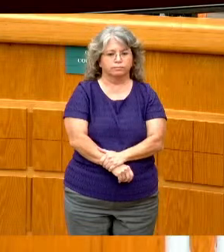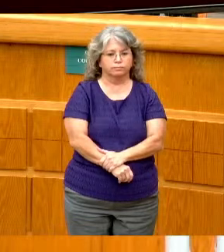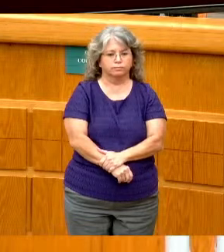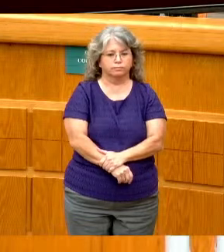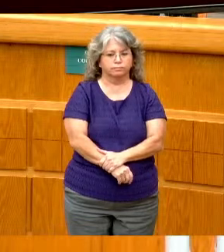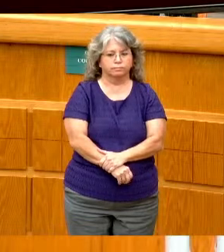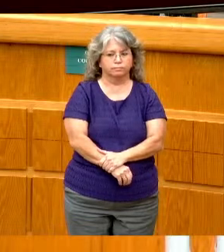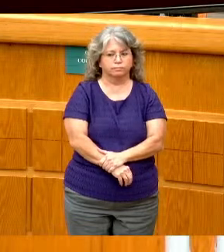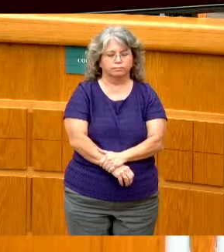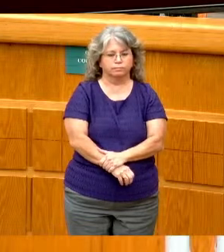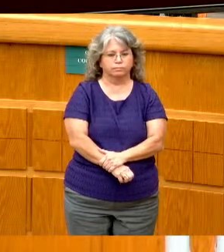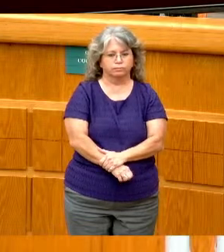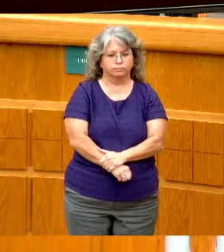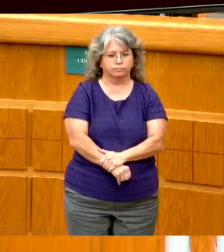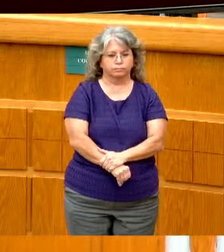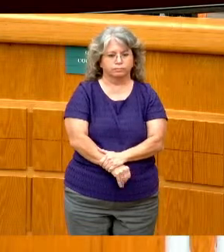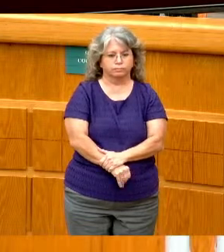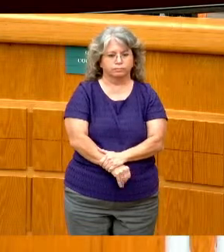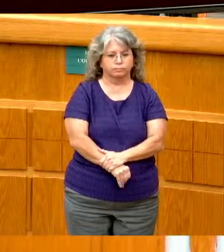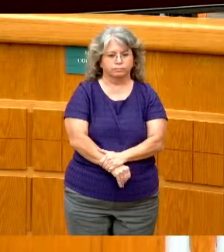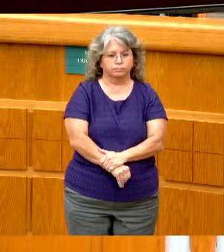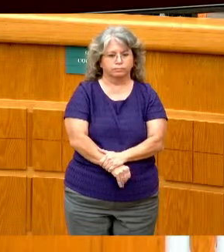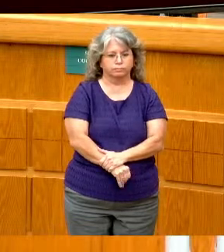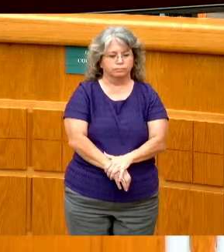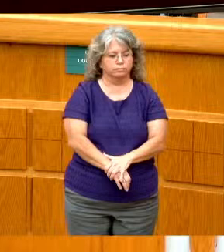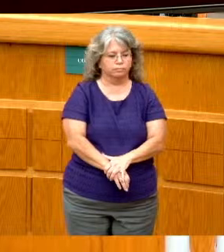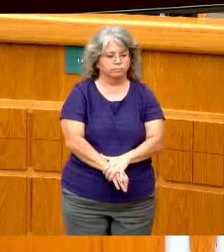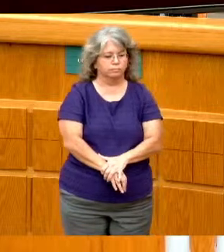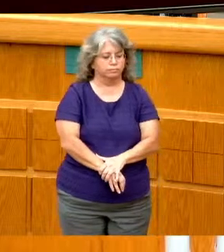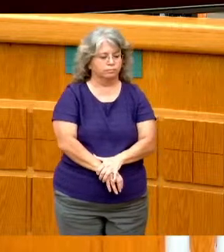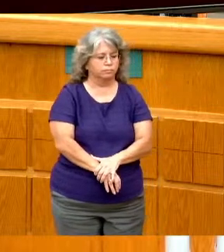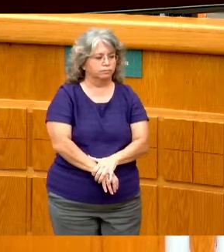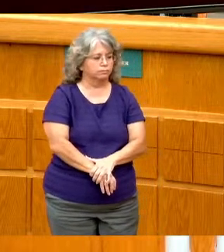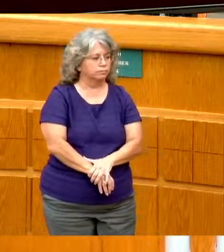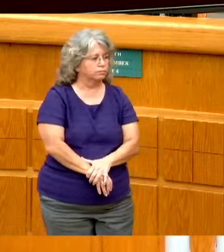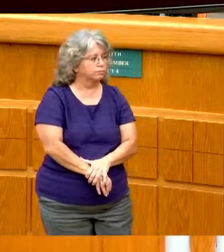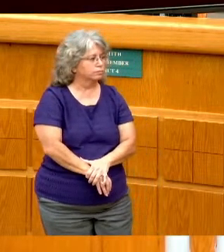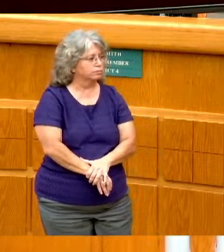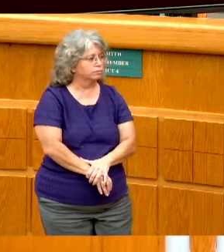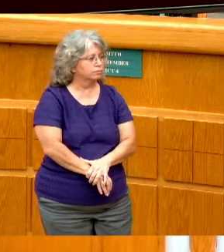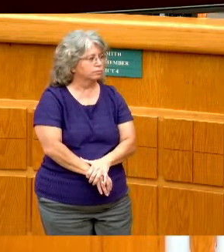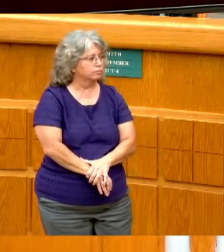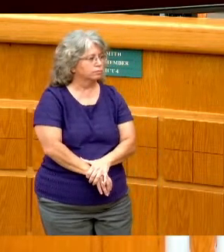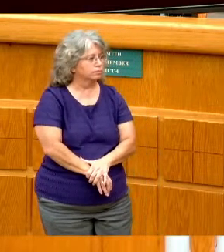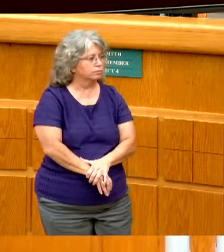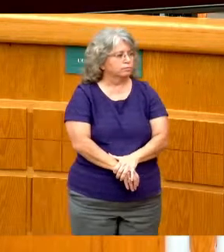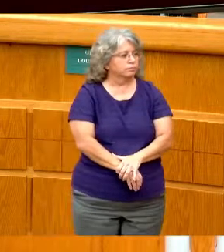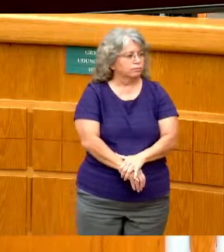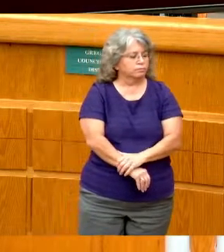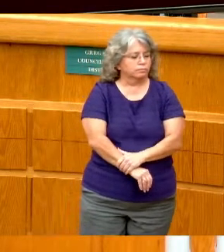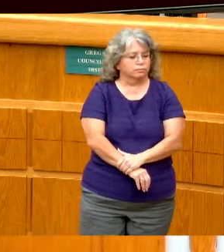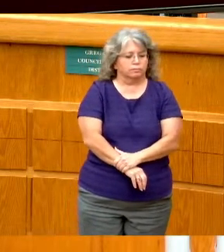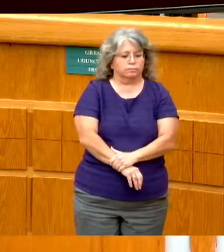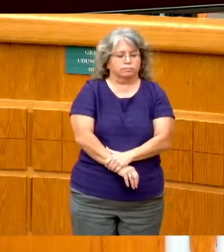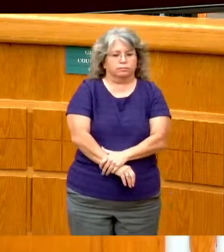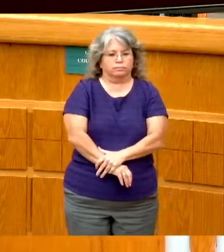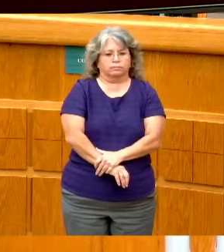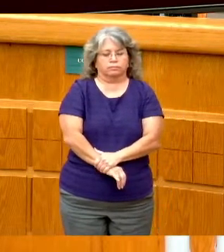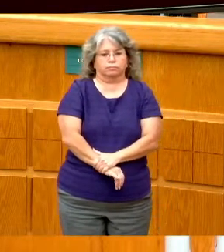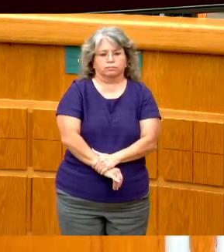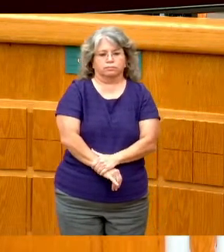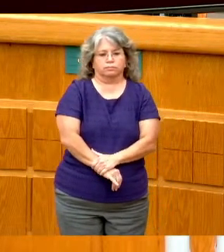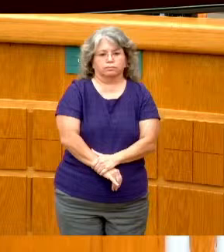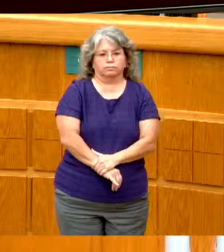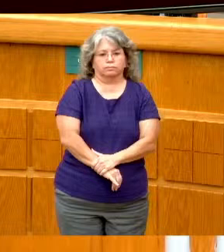norte del país. Las variantes continúan. Esperamos ver que esa cantidad de variantes aumente aquí a nivel local a medida que las personas